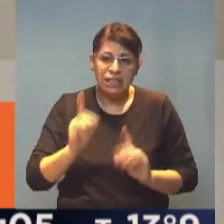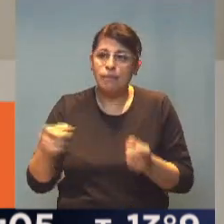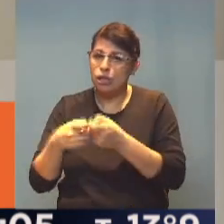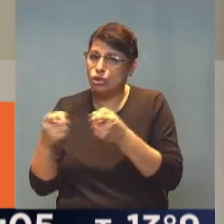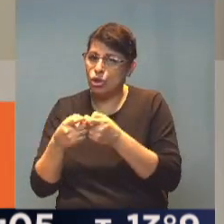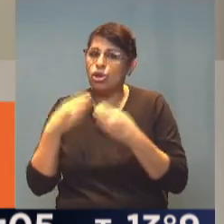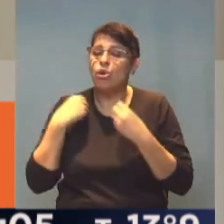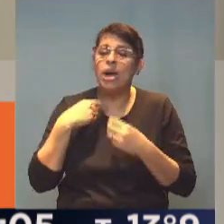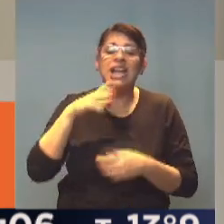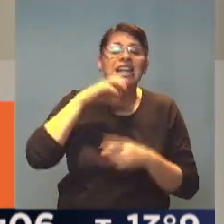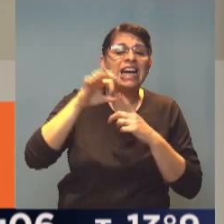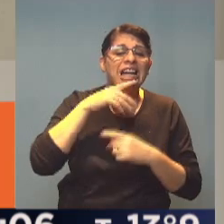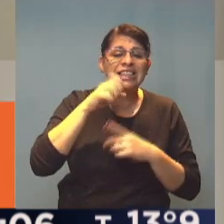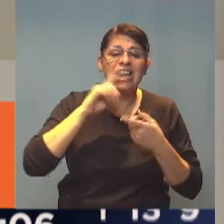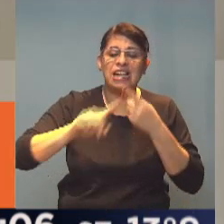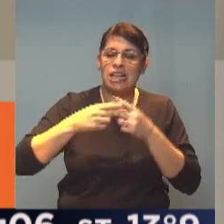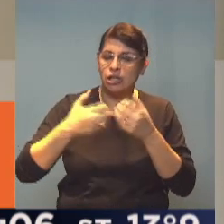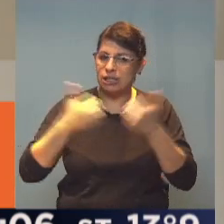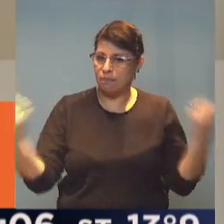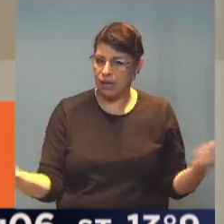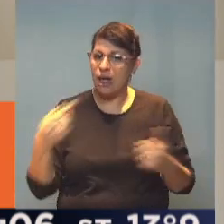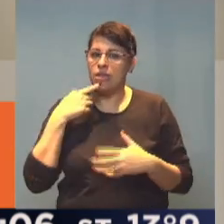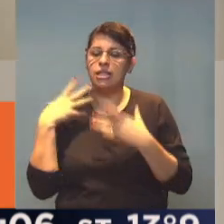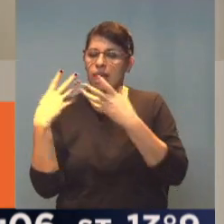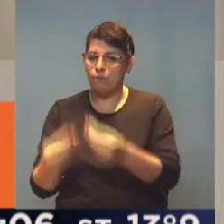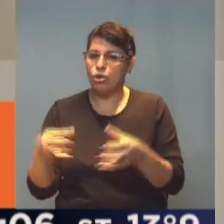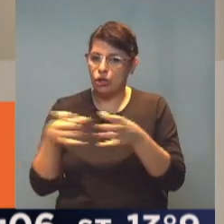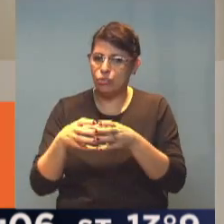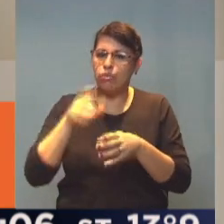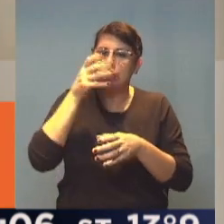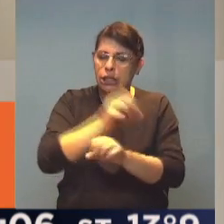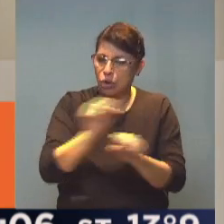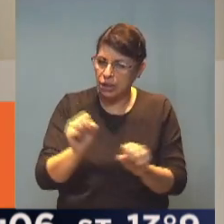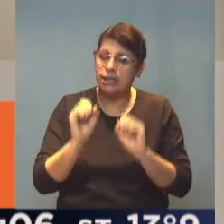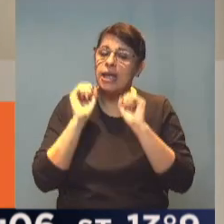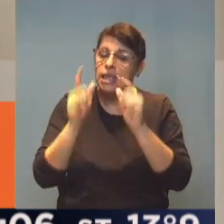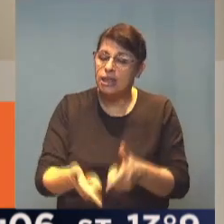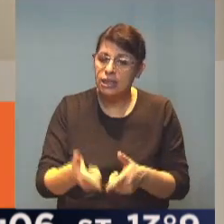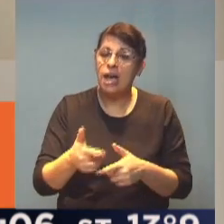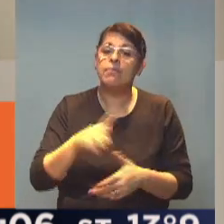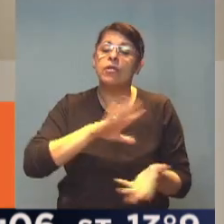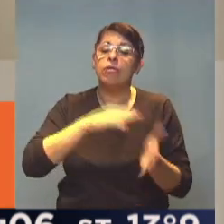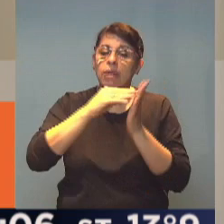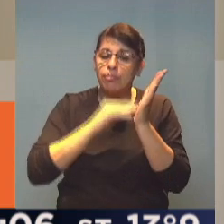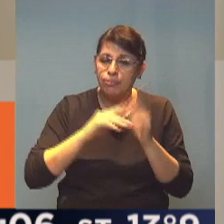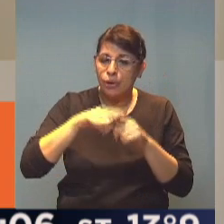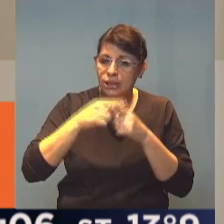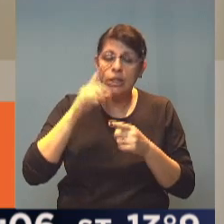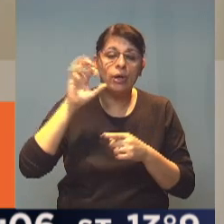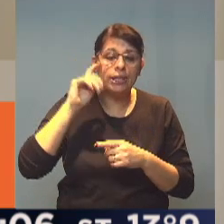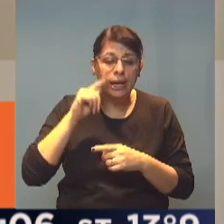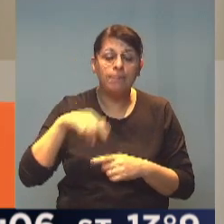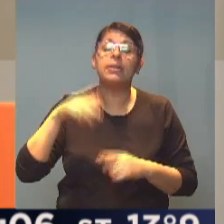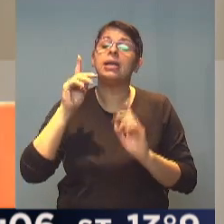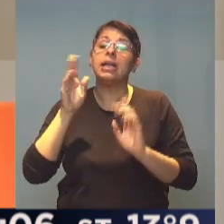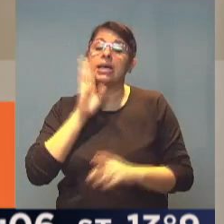romper relaciones con Qatar, a quien acusan de apoyar a grupos terroristas y favorecer la agenda política de Irán. Estados Unidos,